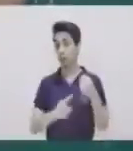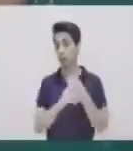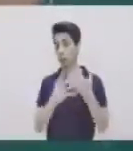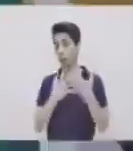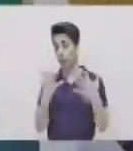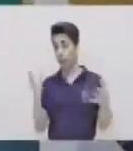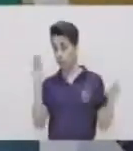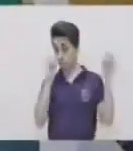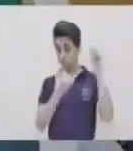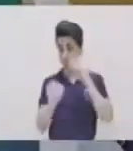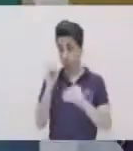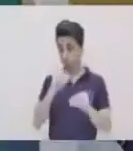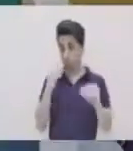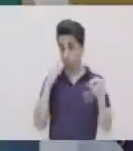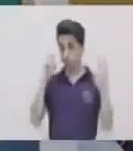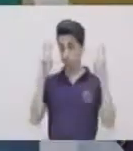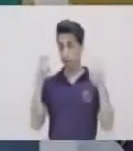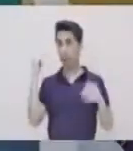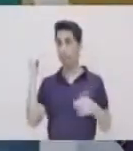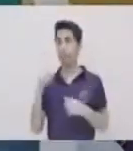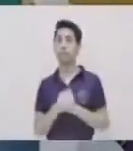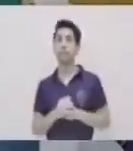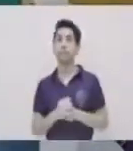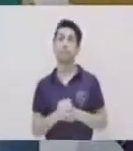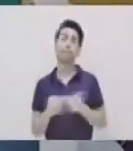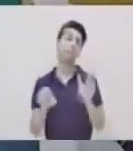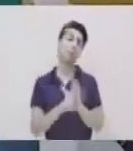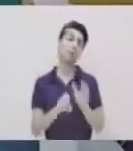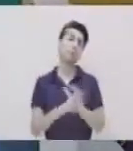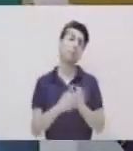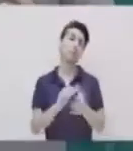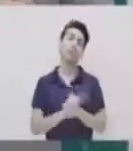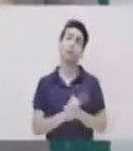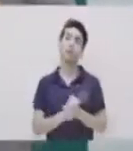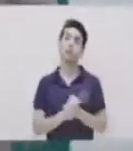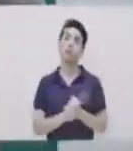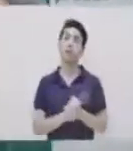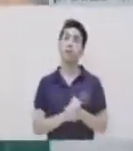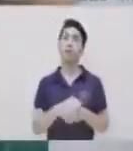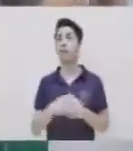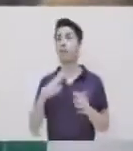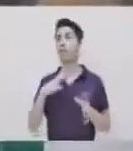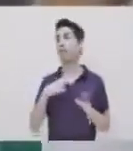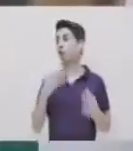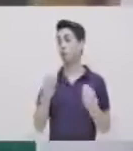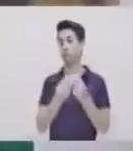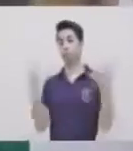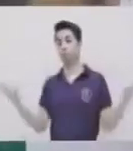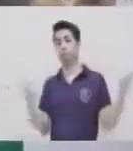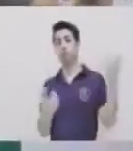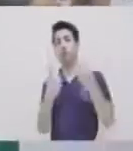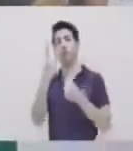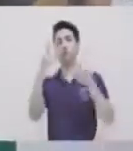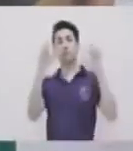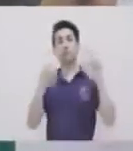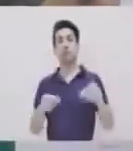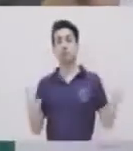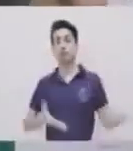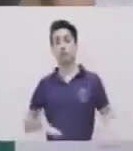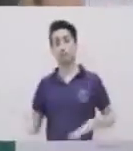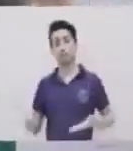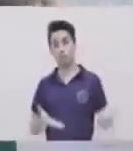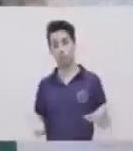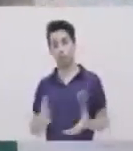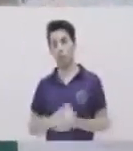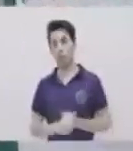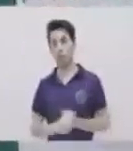para poder aplicar este tema que acabamos de ver. Por ejemplo, podemos venir y tenemos un equipo de 11 personas de fútbol